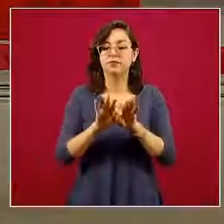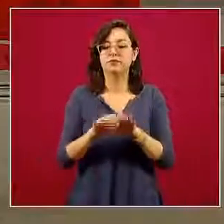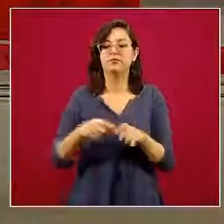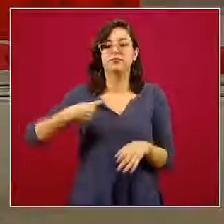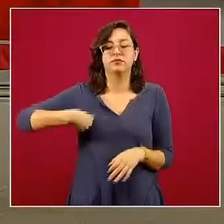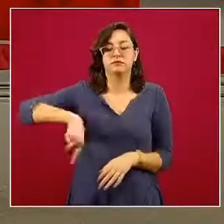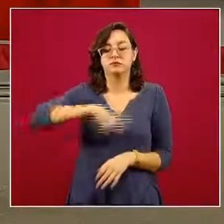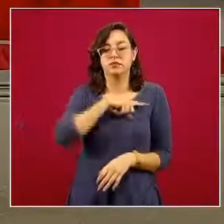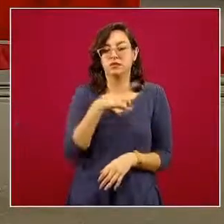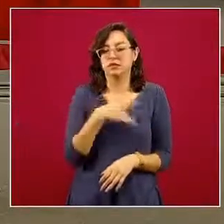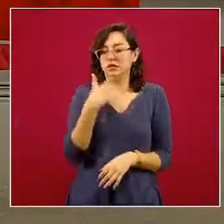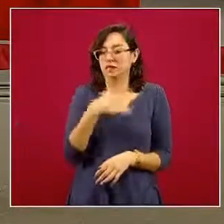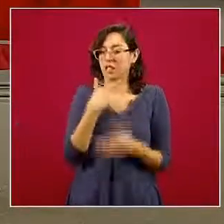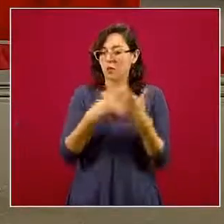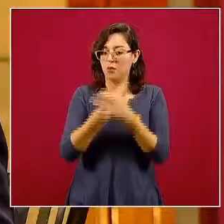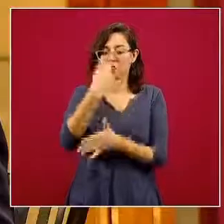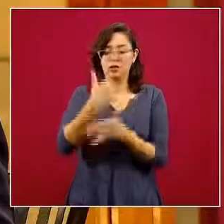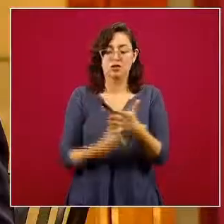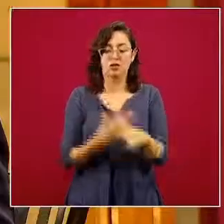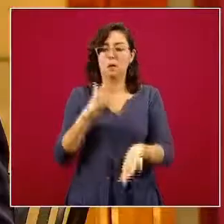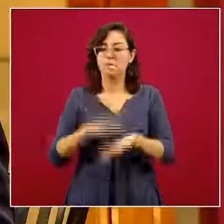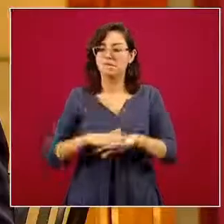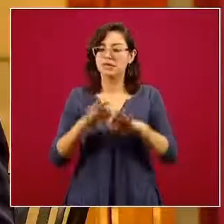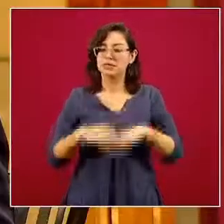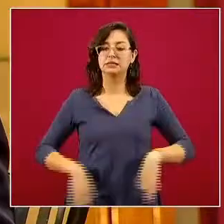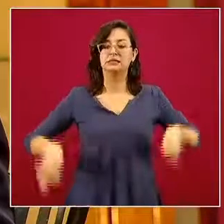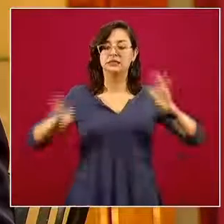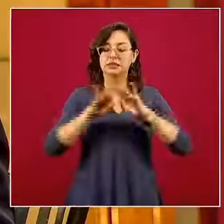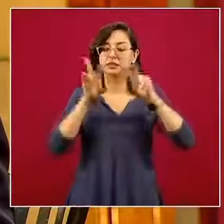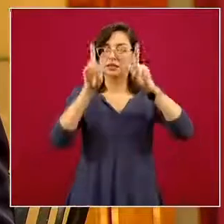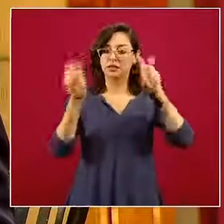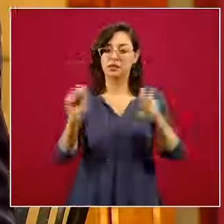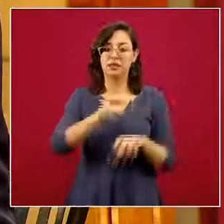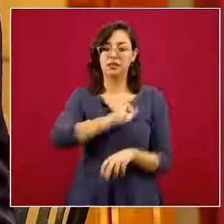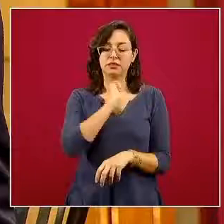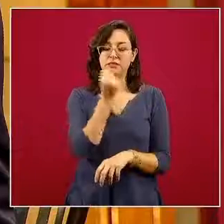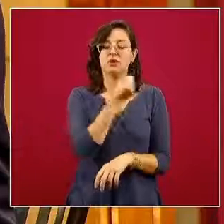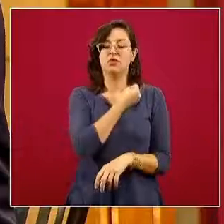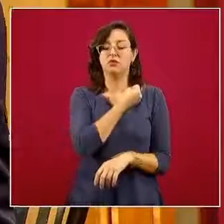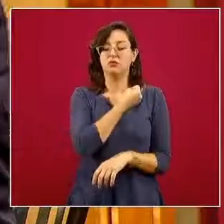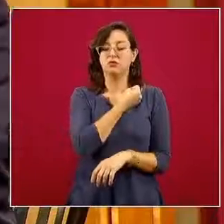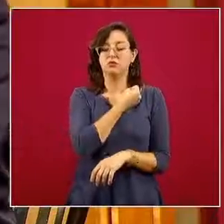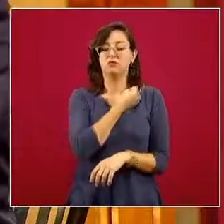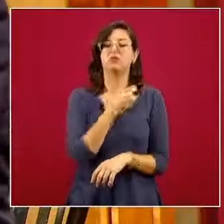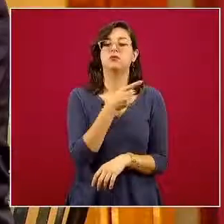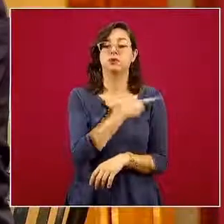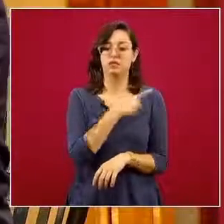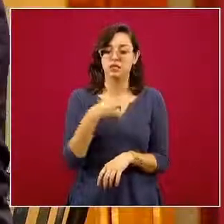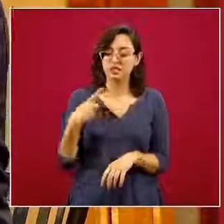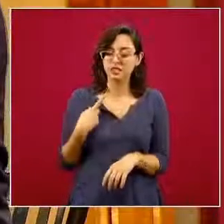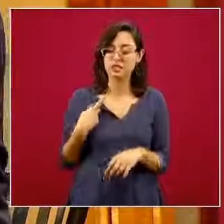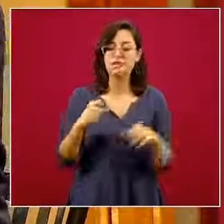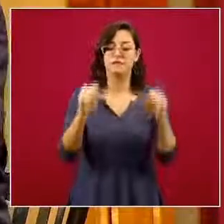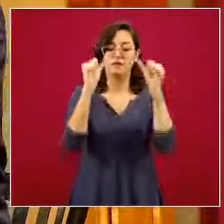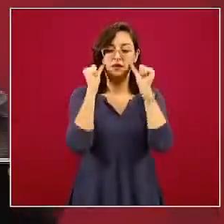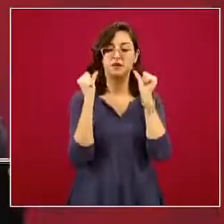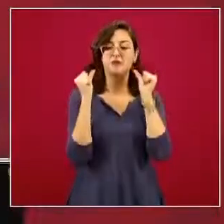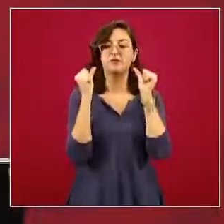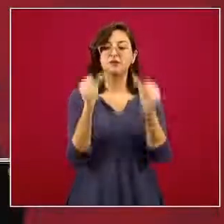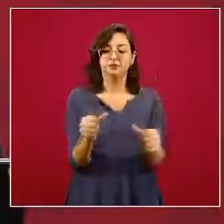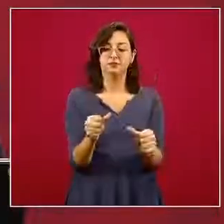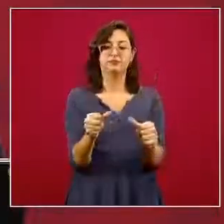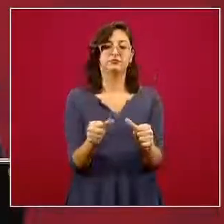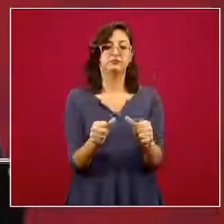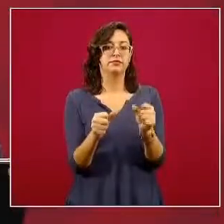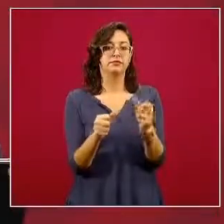para nosotros el proyecto prioritario de este gobierno en el campo de salud, tomemos en cuenta el satisfacer